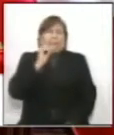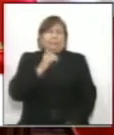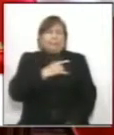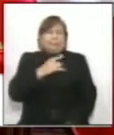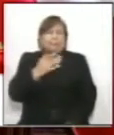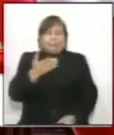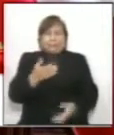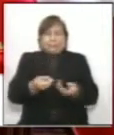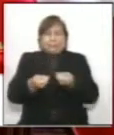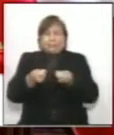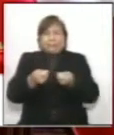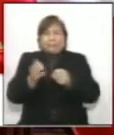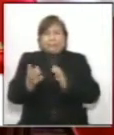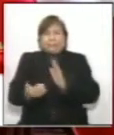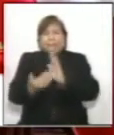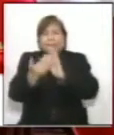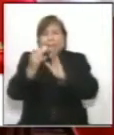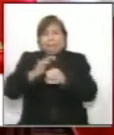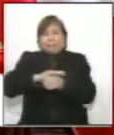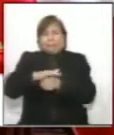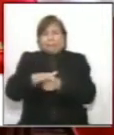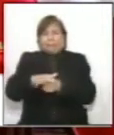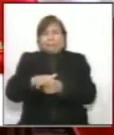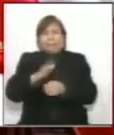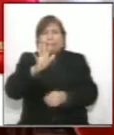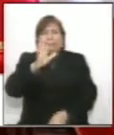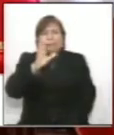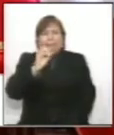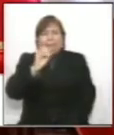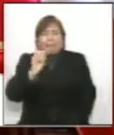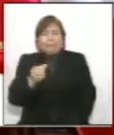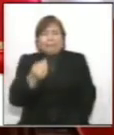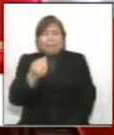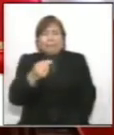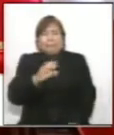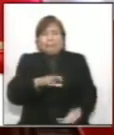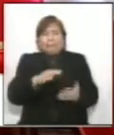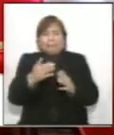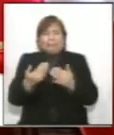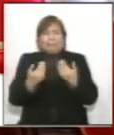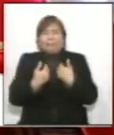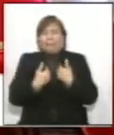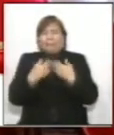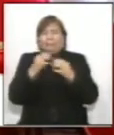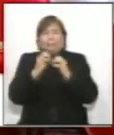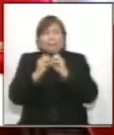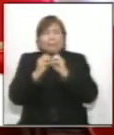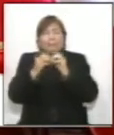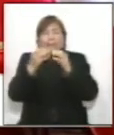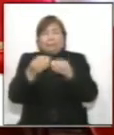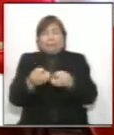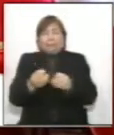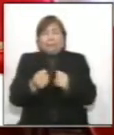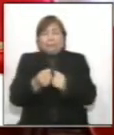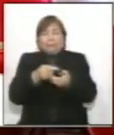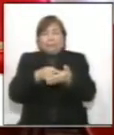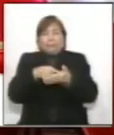incapacidad para poder enfrentar esa pandemia que nos ha costado cerca de 50.000 muertos y que hasta la fecha no tenemos una solución definitiva. Por eso